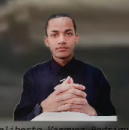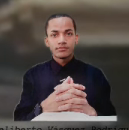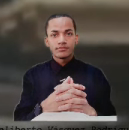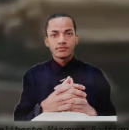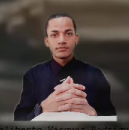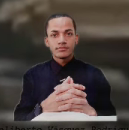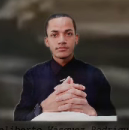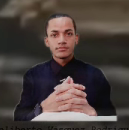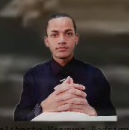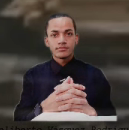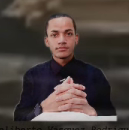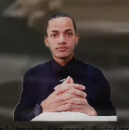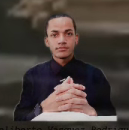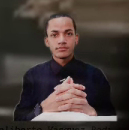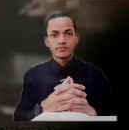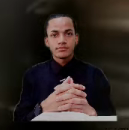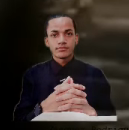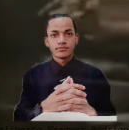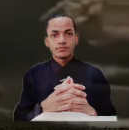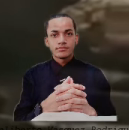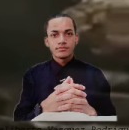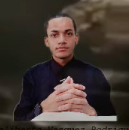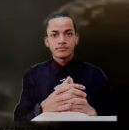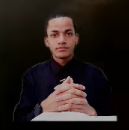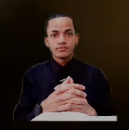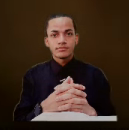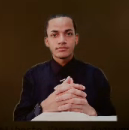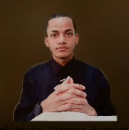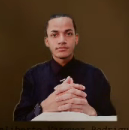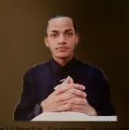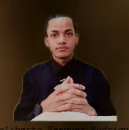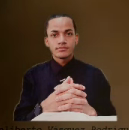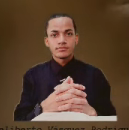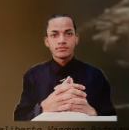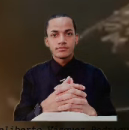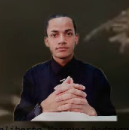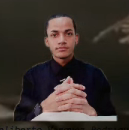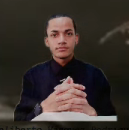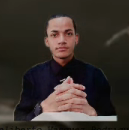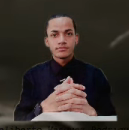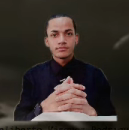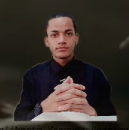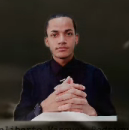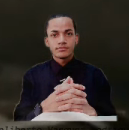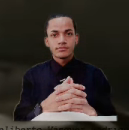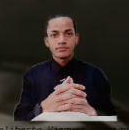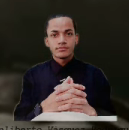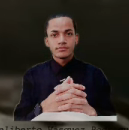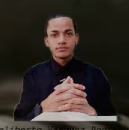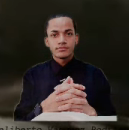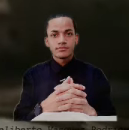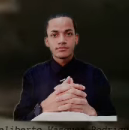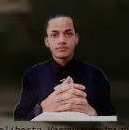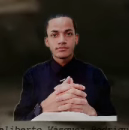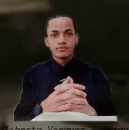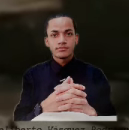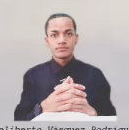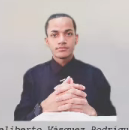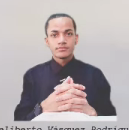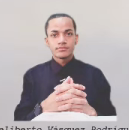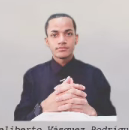pierden todo significado Al igual que los conceptos de reemplazo humano moderno de todos los demás linajes también no se libera